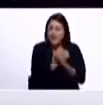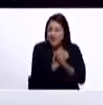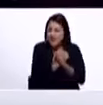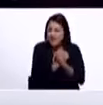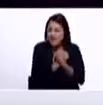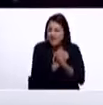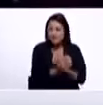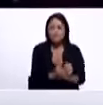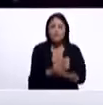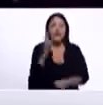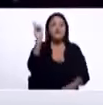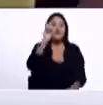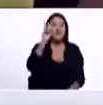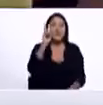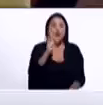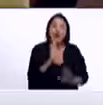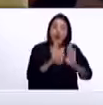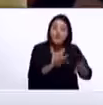a Venezuela